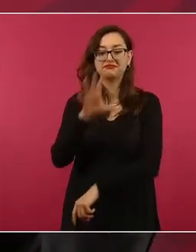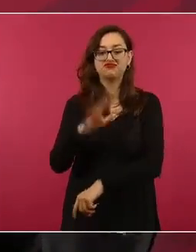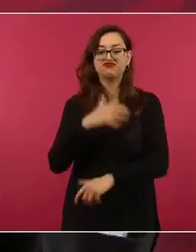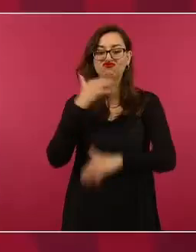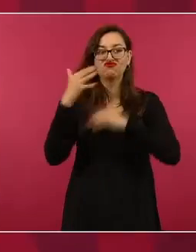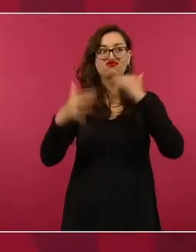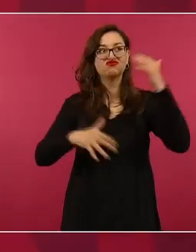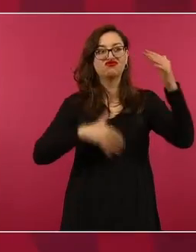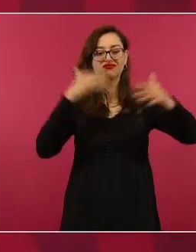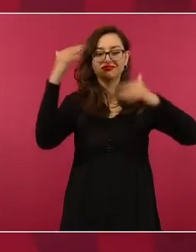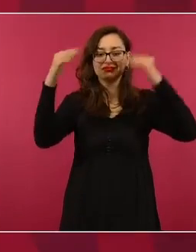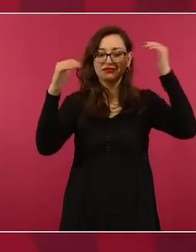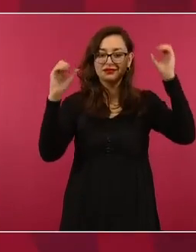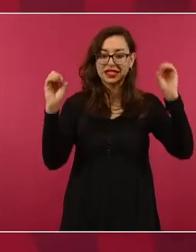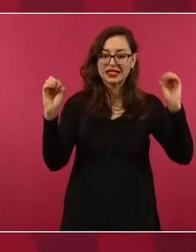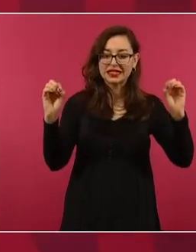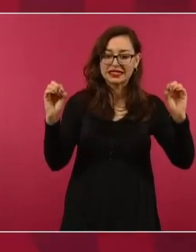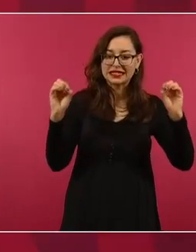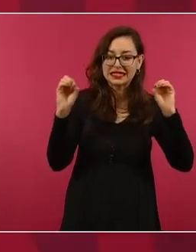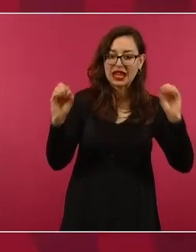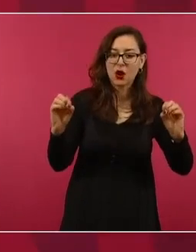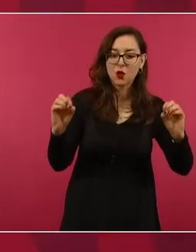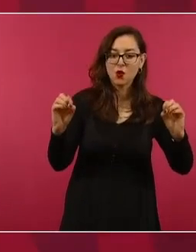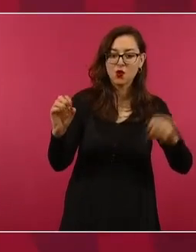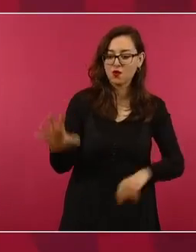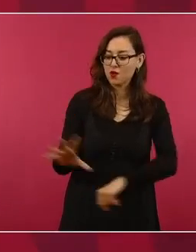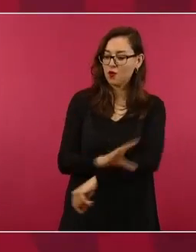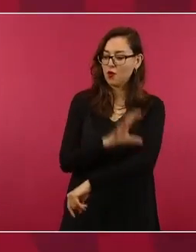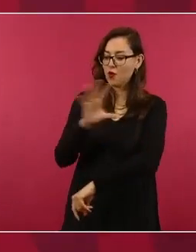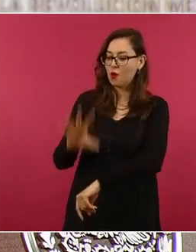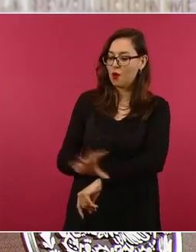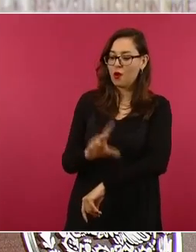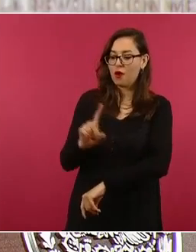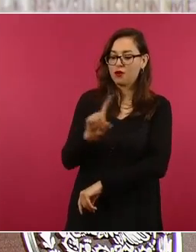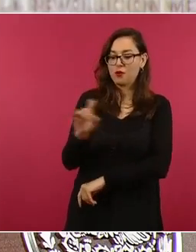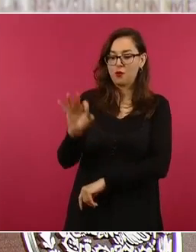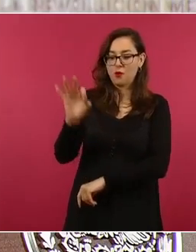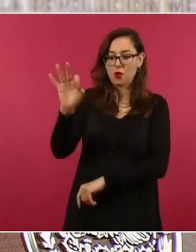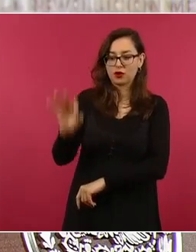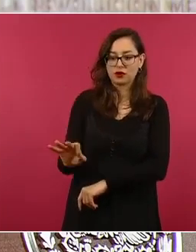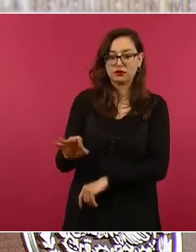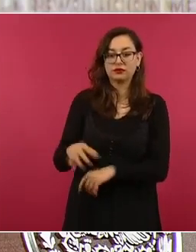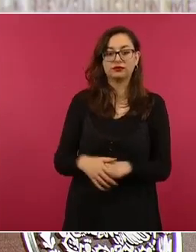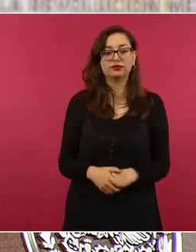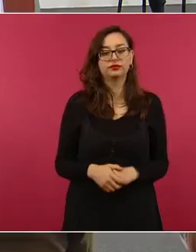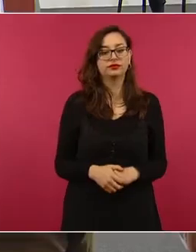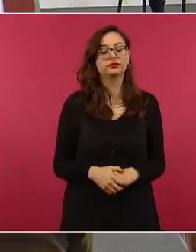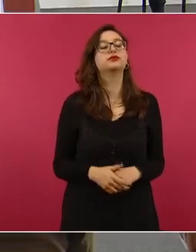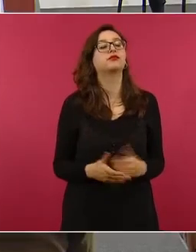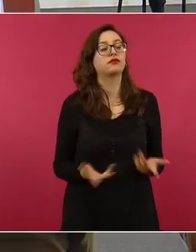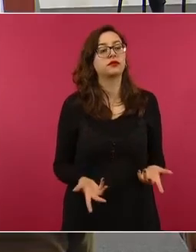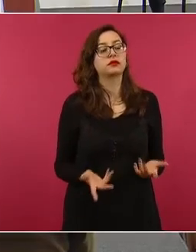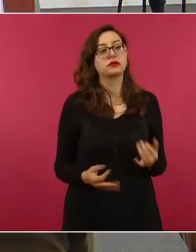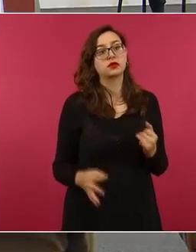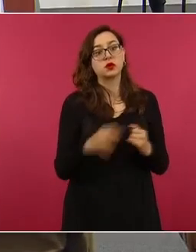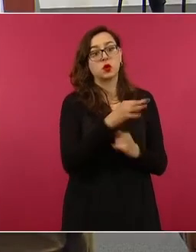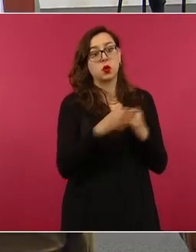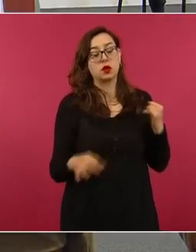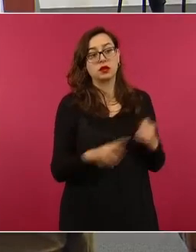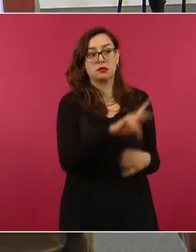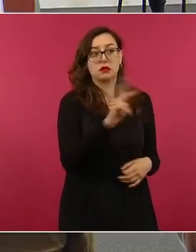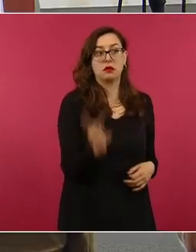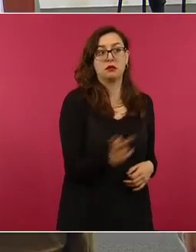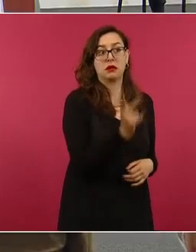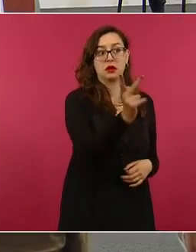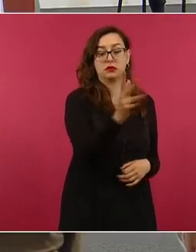contaminación, excelente. Eléctrico. O sea, nada más una última pregunta para el pueblo de Tabasco. Estamos